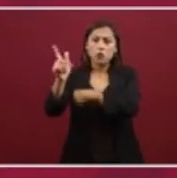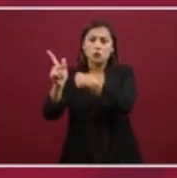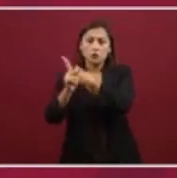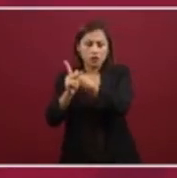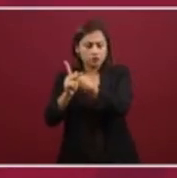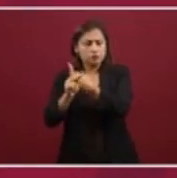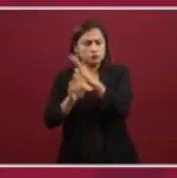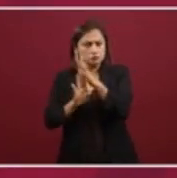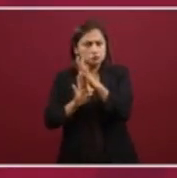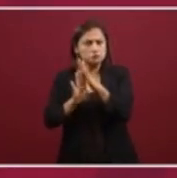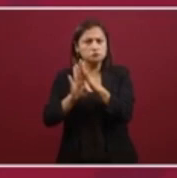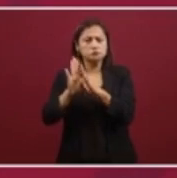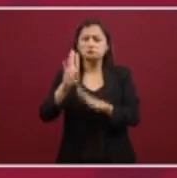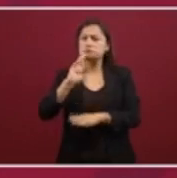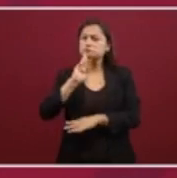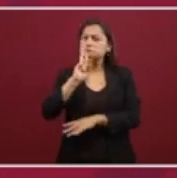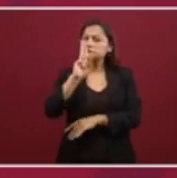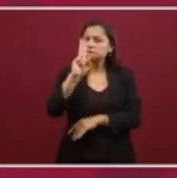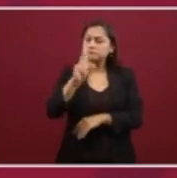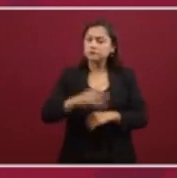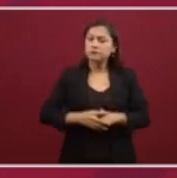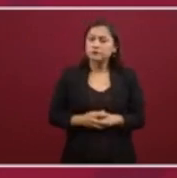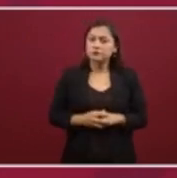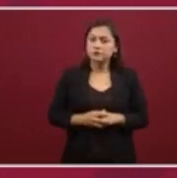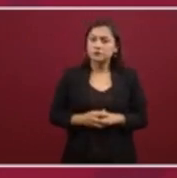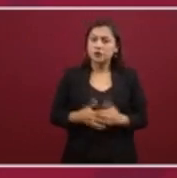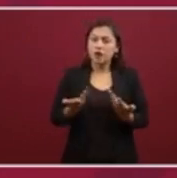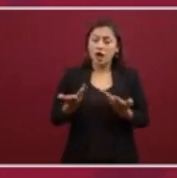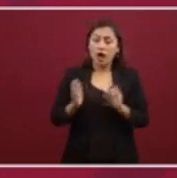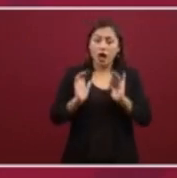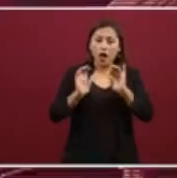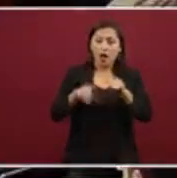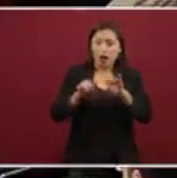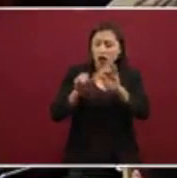está creciendo el empleo,